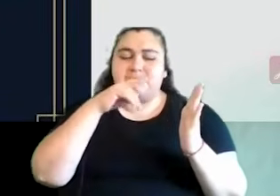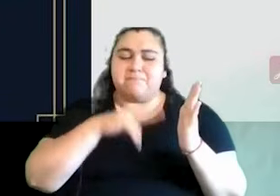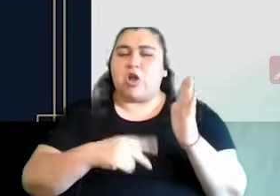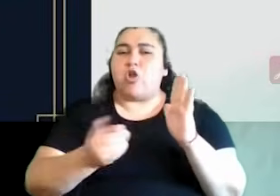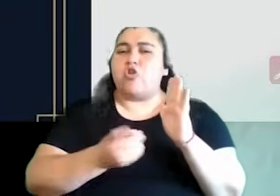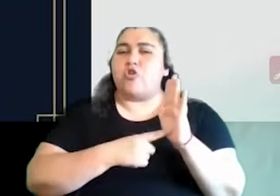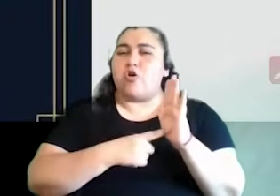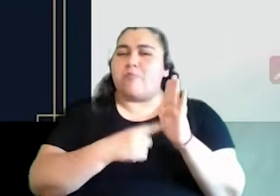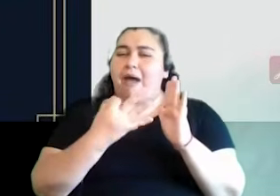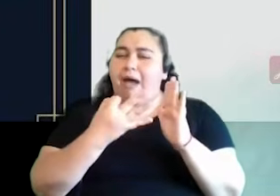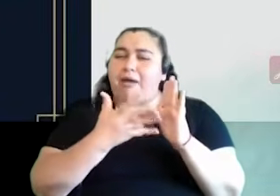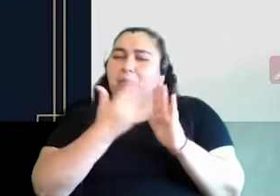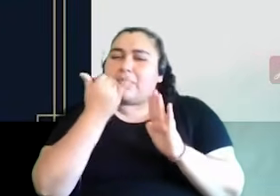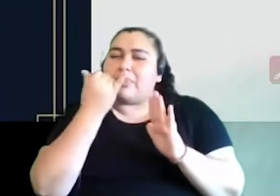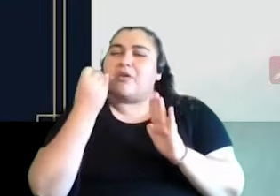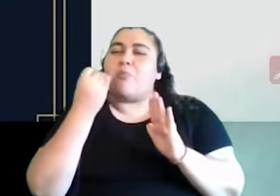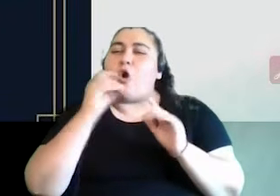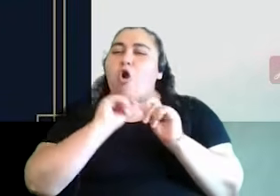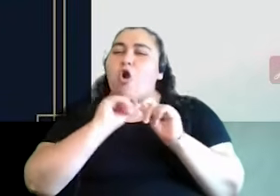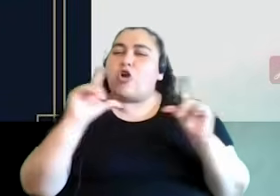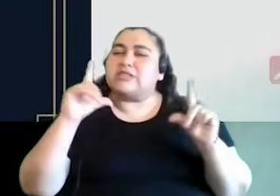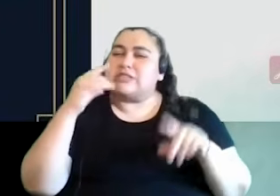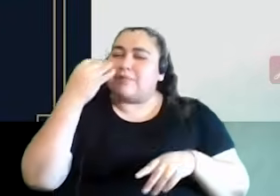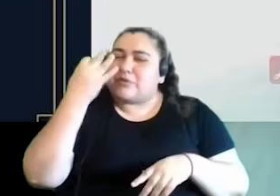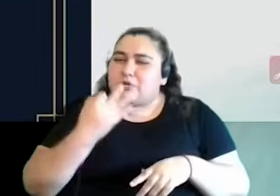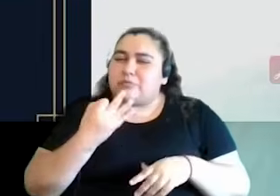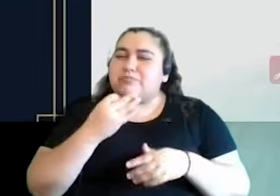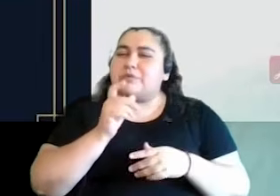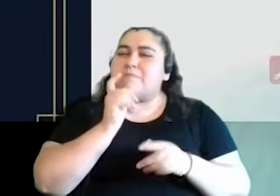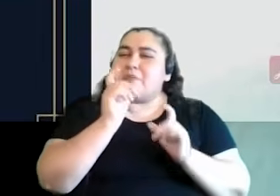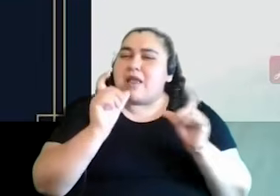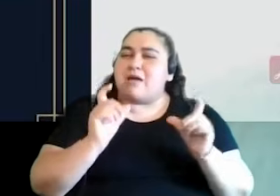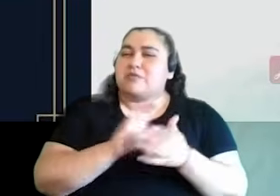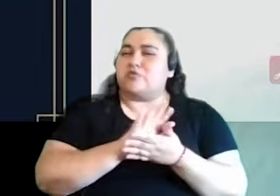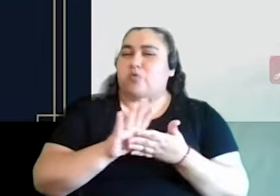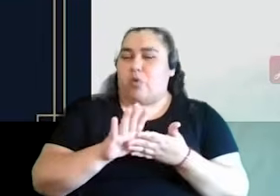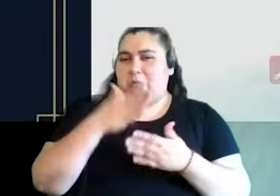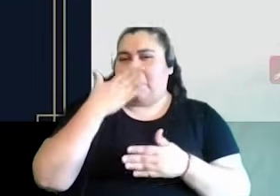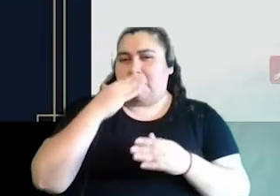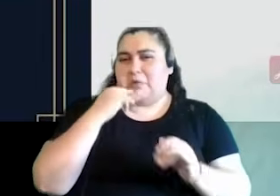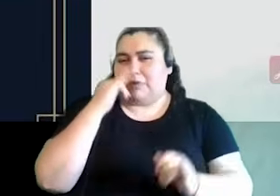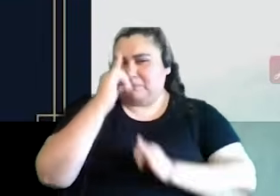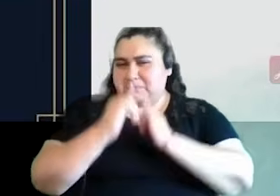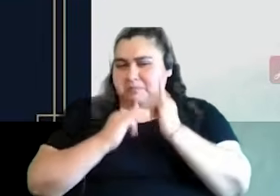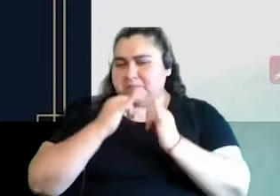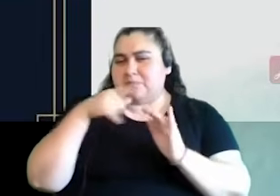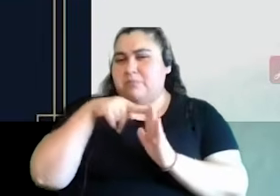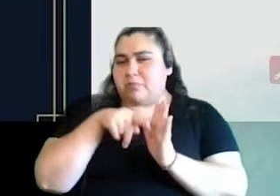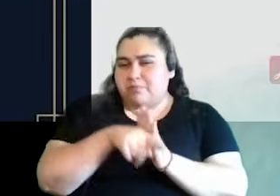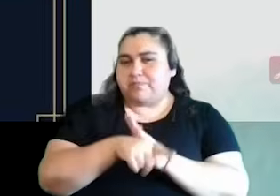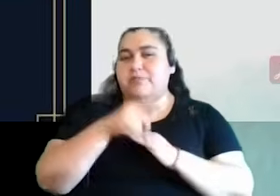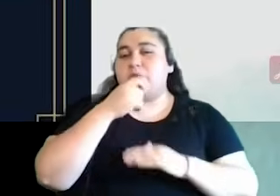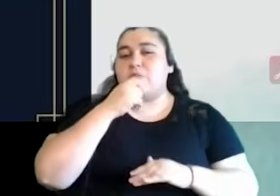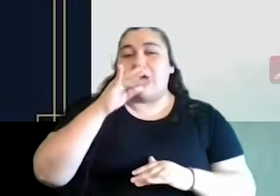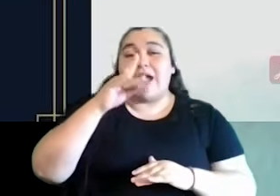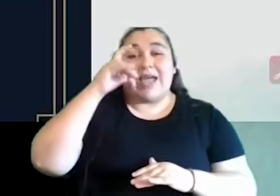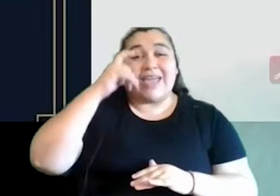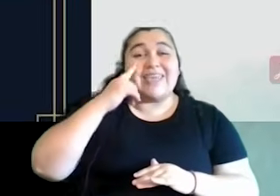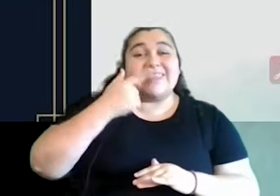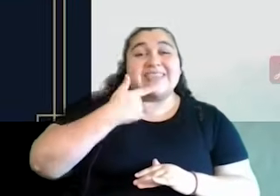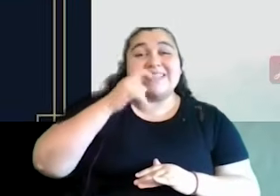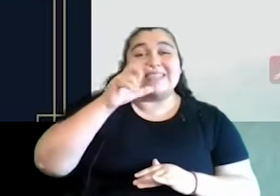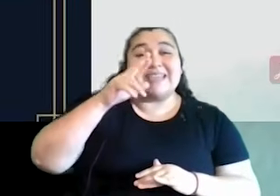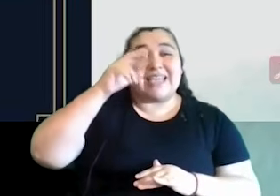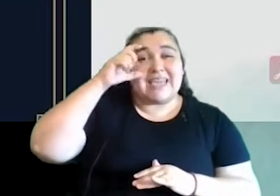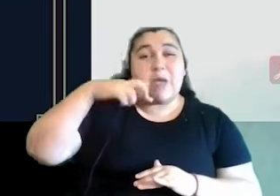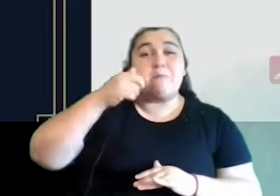a tratar de desarrollar, como por ejemplo el de discrepancia significativa, y una de las cuestiones que nos empieza